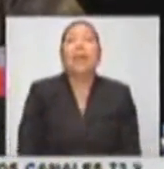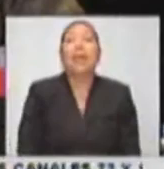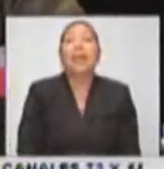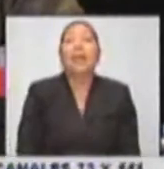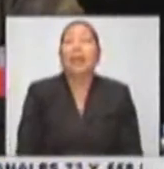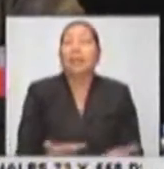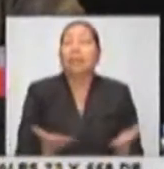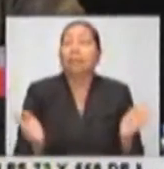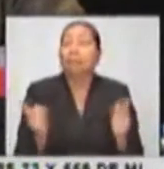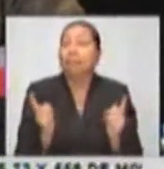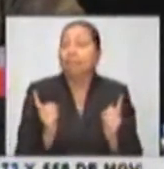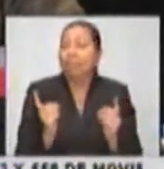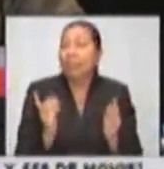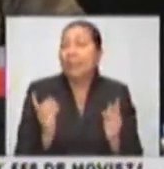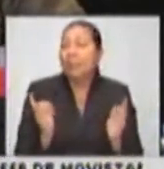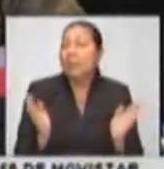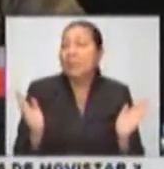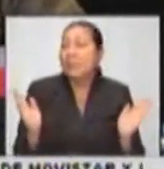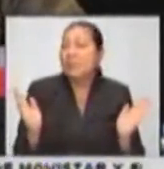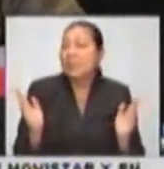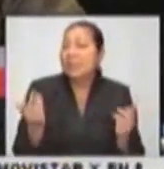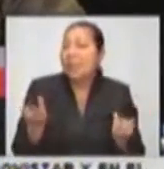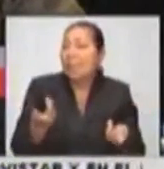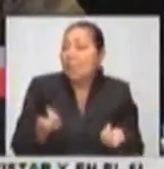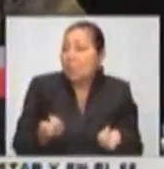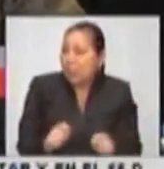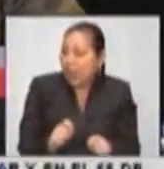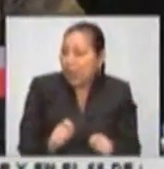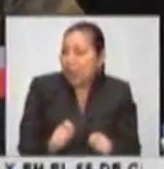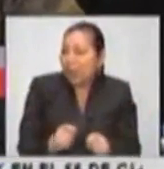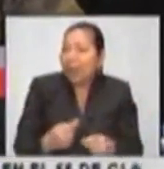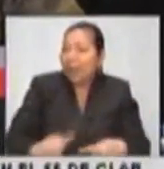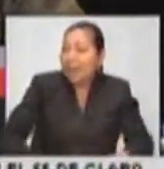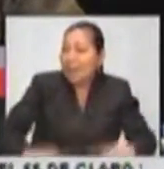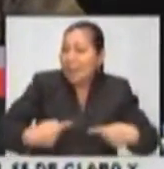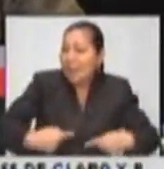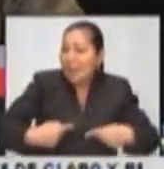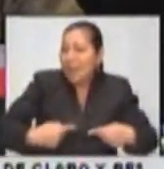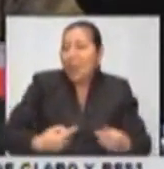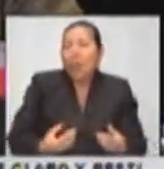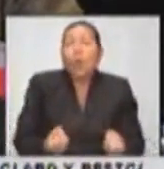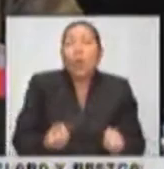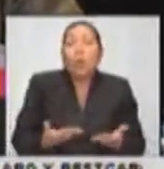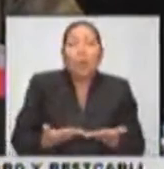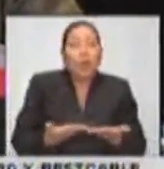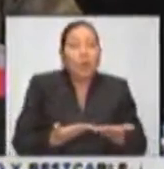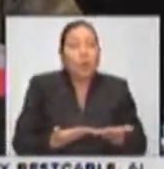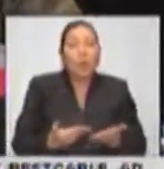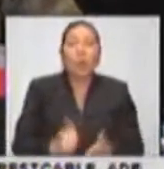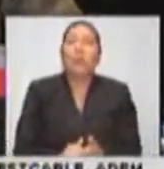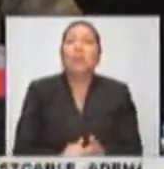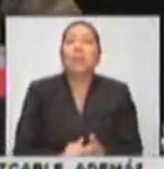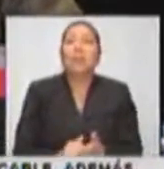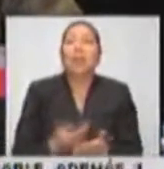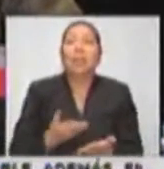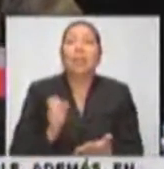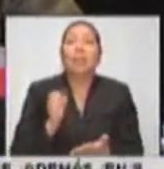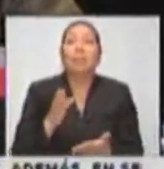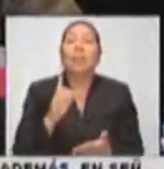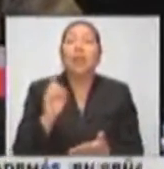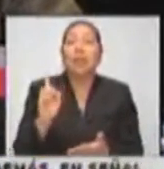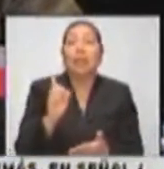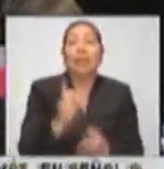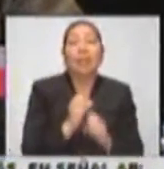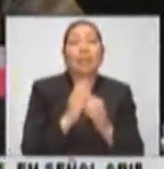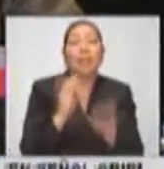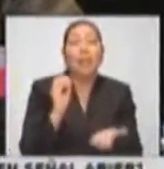es un cierre formal, sin embargo los estudios continúan y las discusiones sobre los estudios continúan, demandando cada